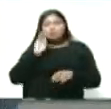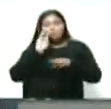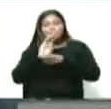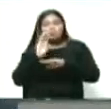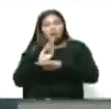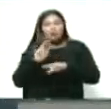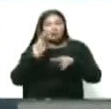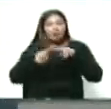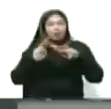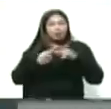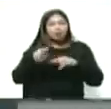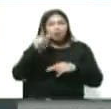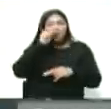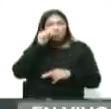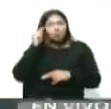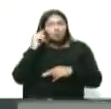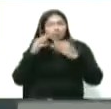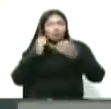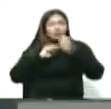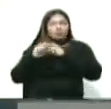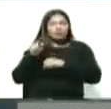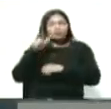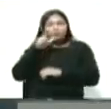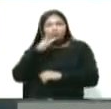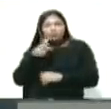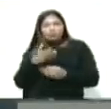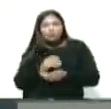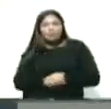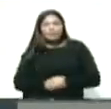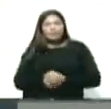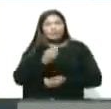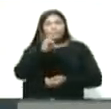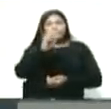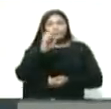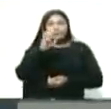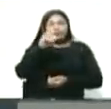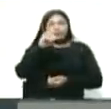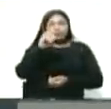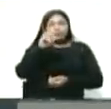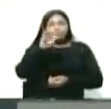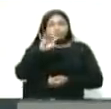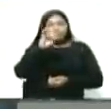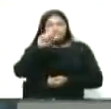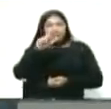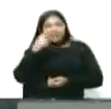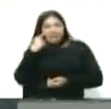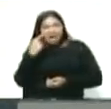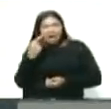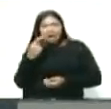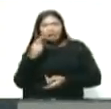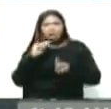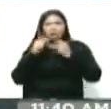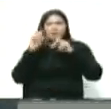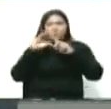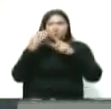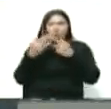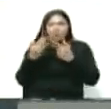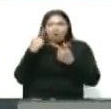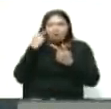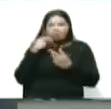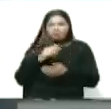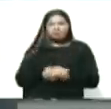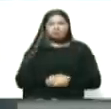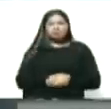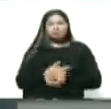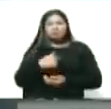niñas y adolescentes contra este flagelo llamado pedofilia, que es una cuestión transcultural, una cuestión,